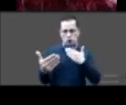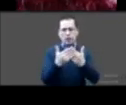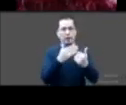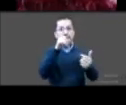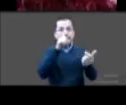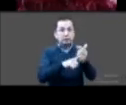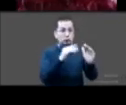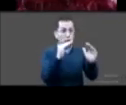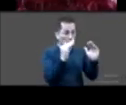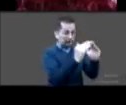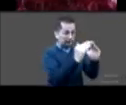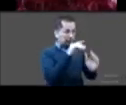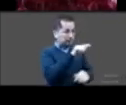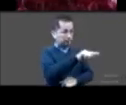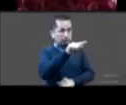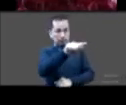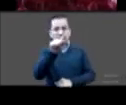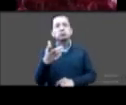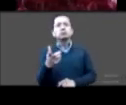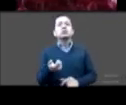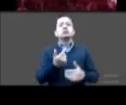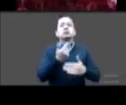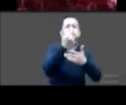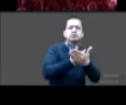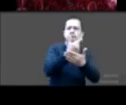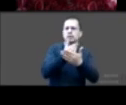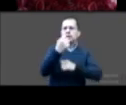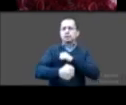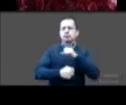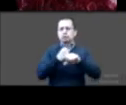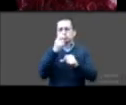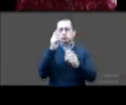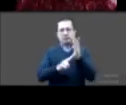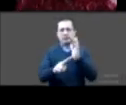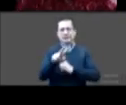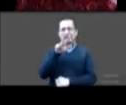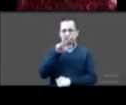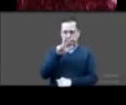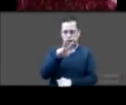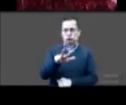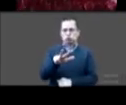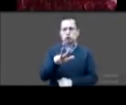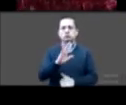tenemos la de 2018 y pues ya tenemos para ese